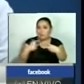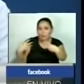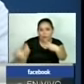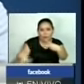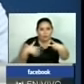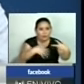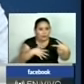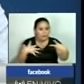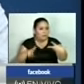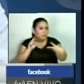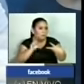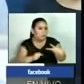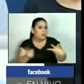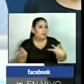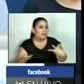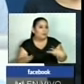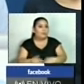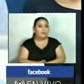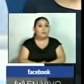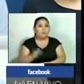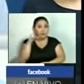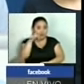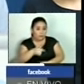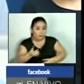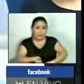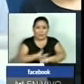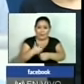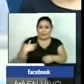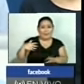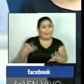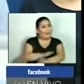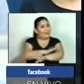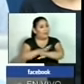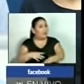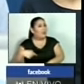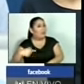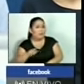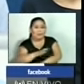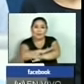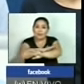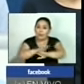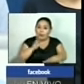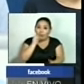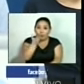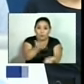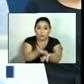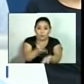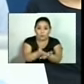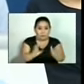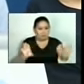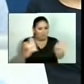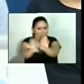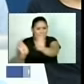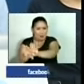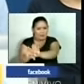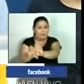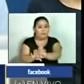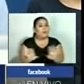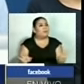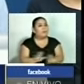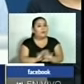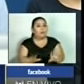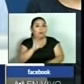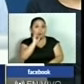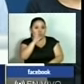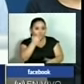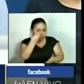actividades que se pueden realizar. Lo estamos diciendo, en ningún momento nosotros estamos planteando eso. Al contrario, estamos haciendo las